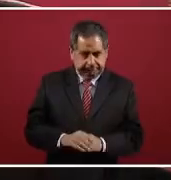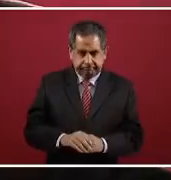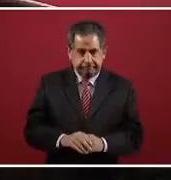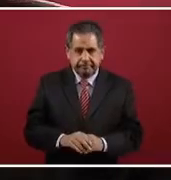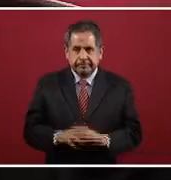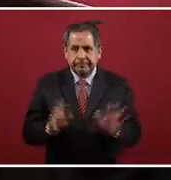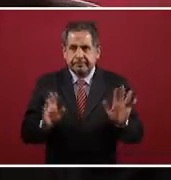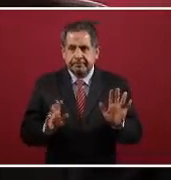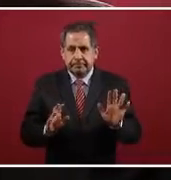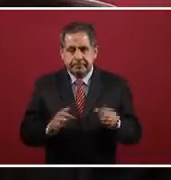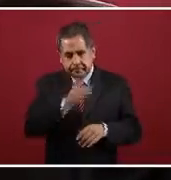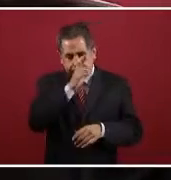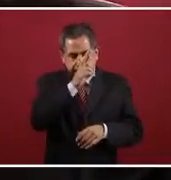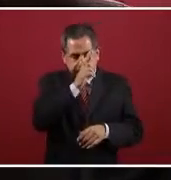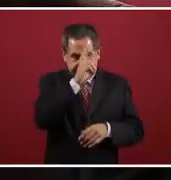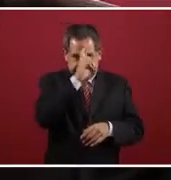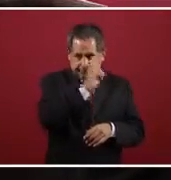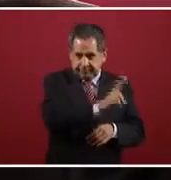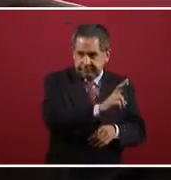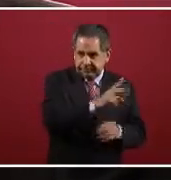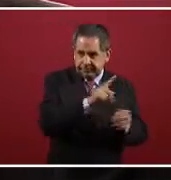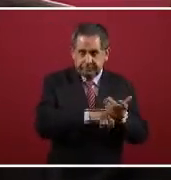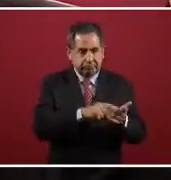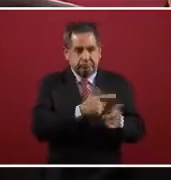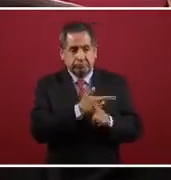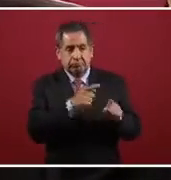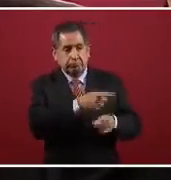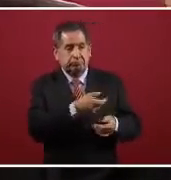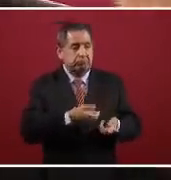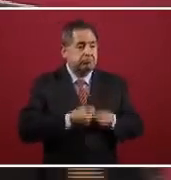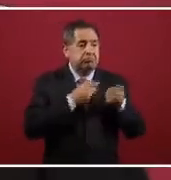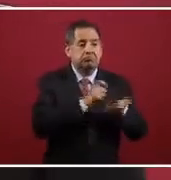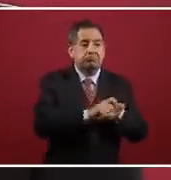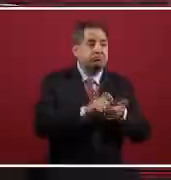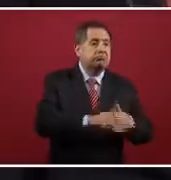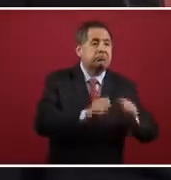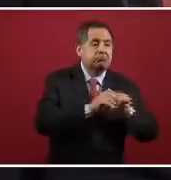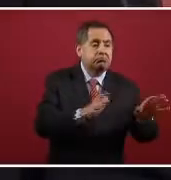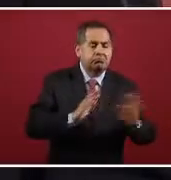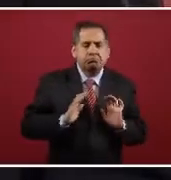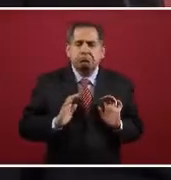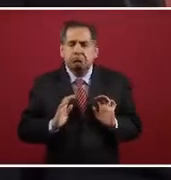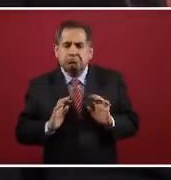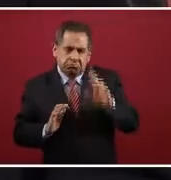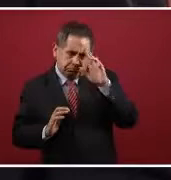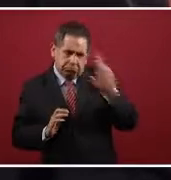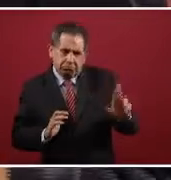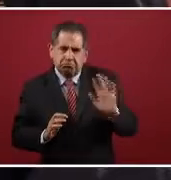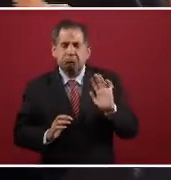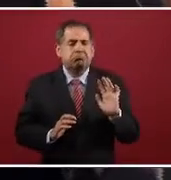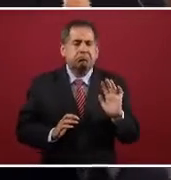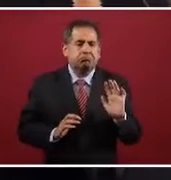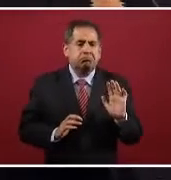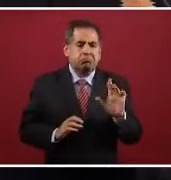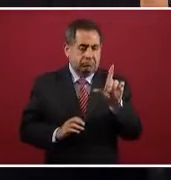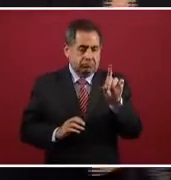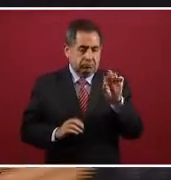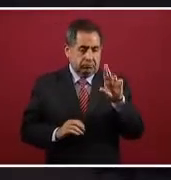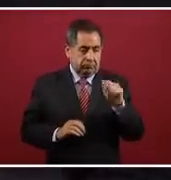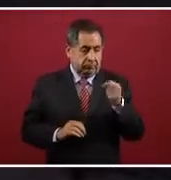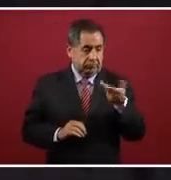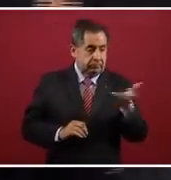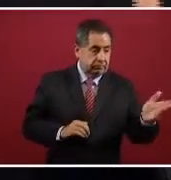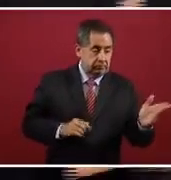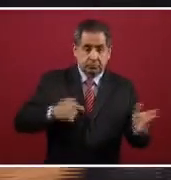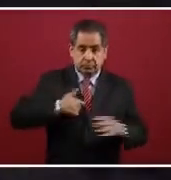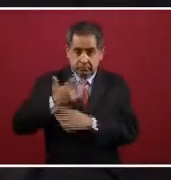Nosotros somos respetuosos de la libertad de expresión. Además,